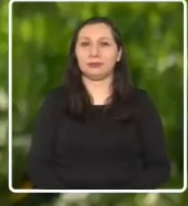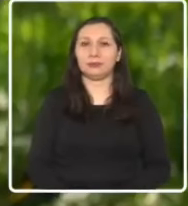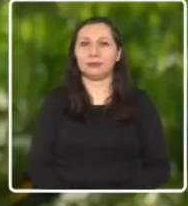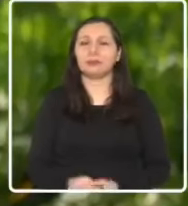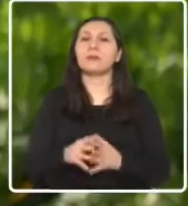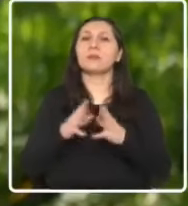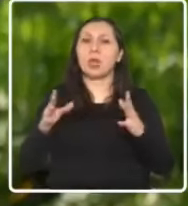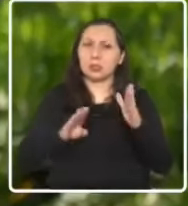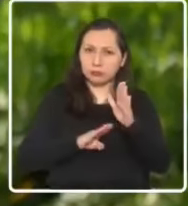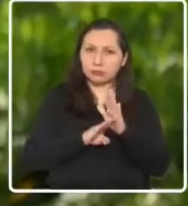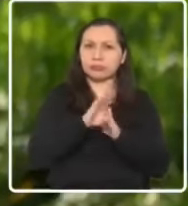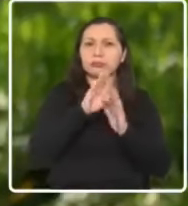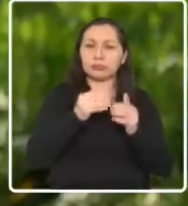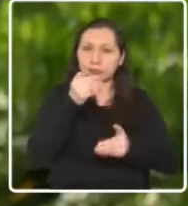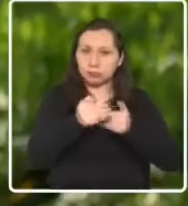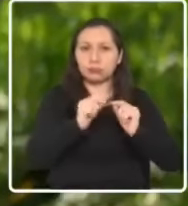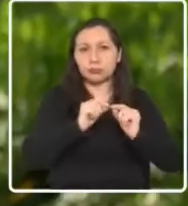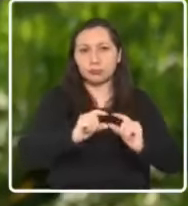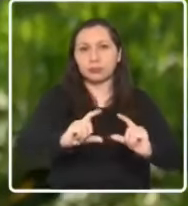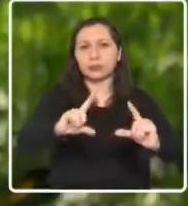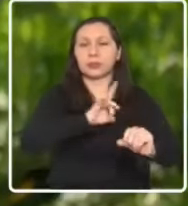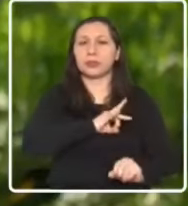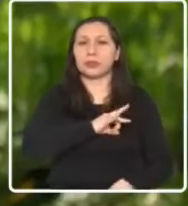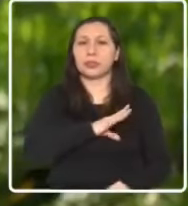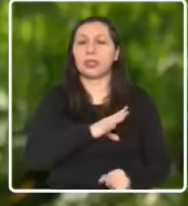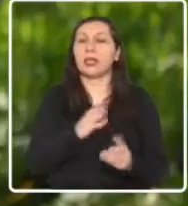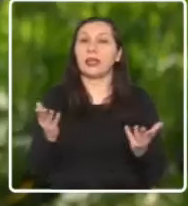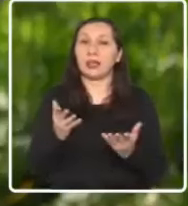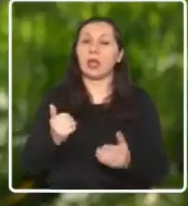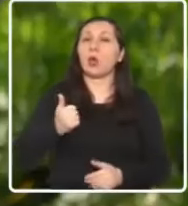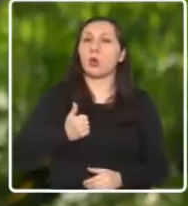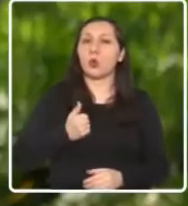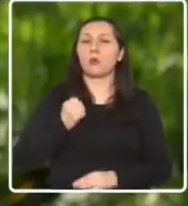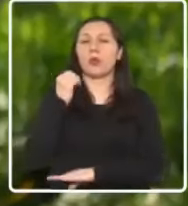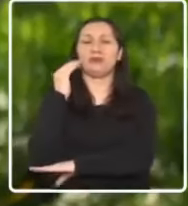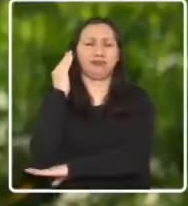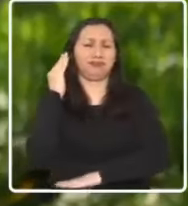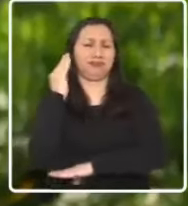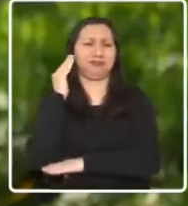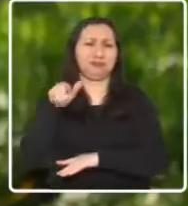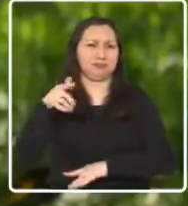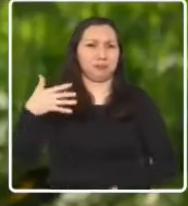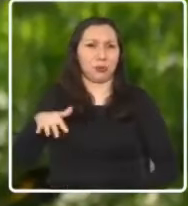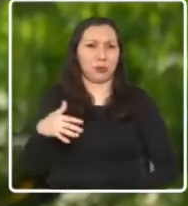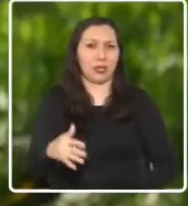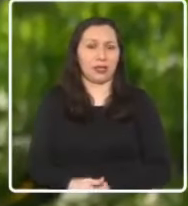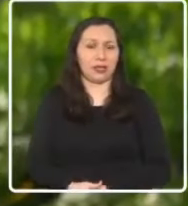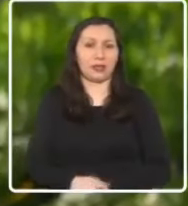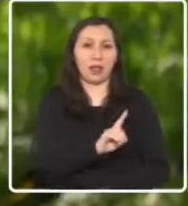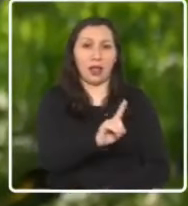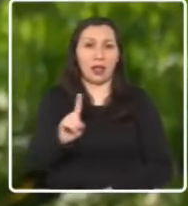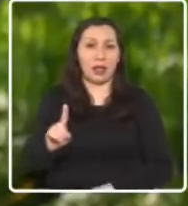más progresista, más progresivo para Chile, en el cual se cumple un principio fundamental, que